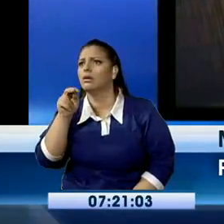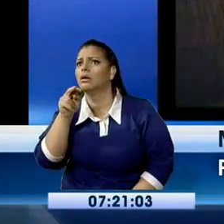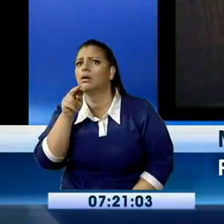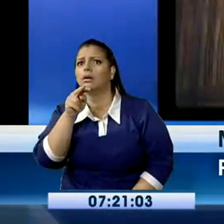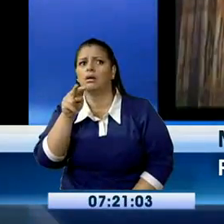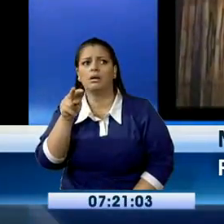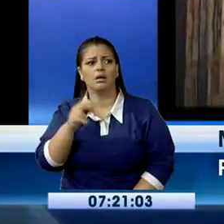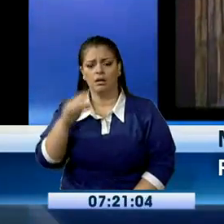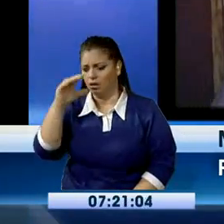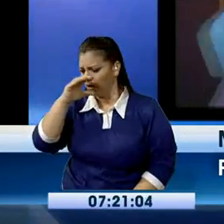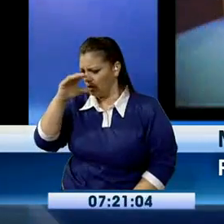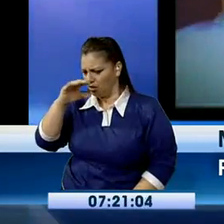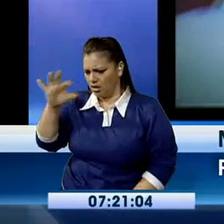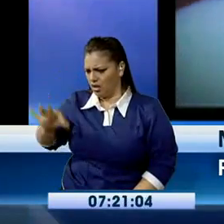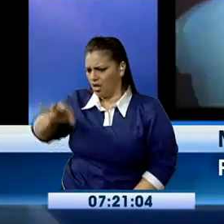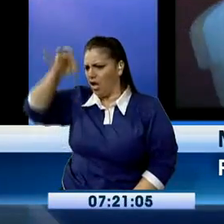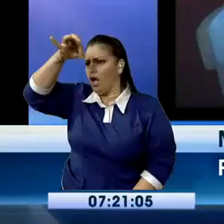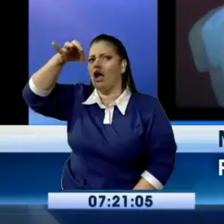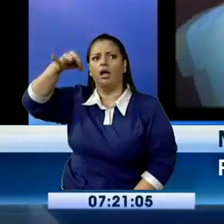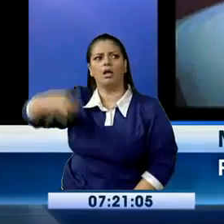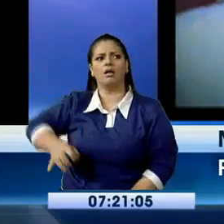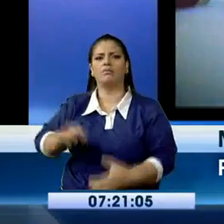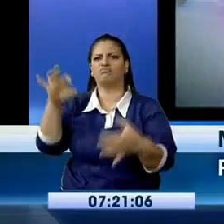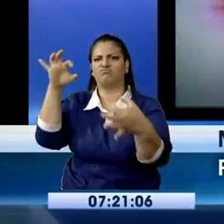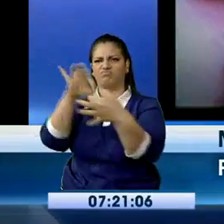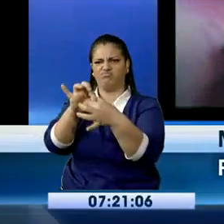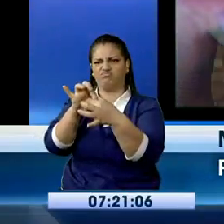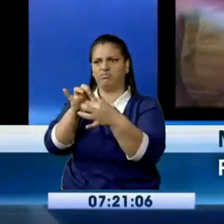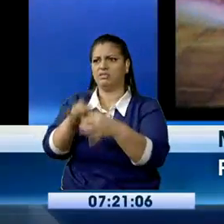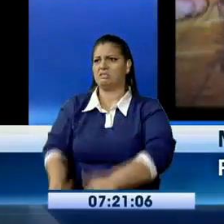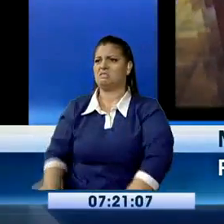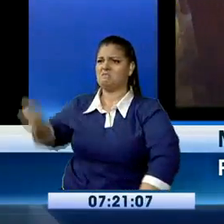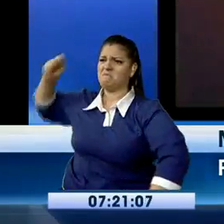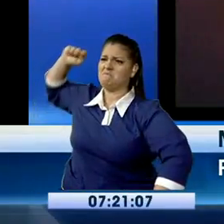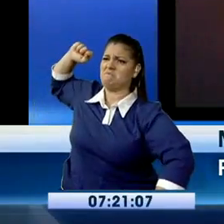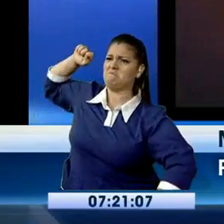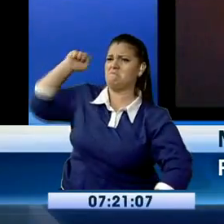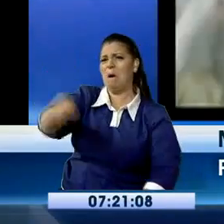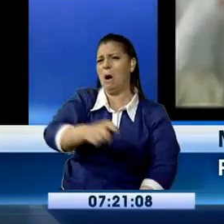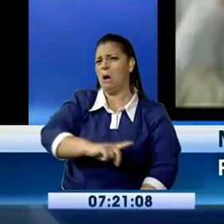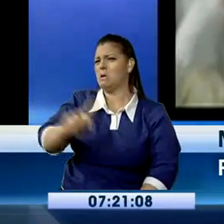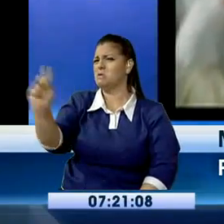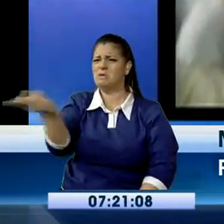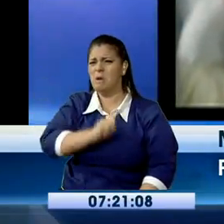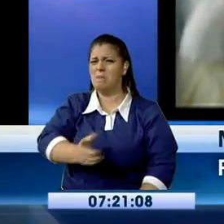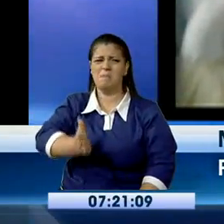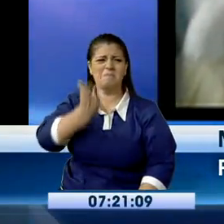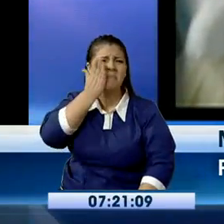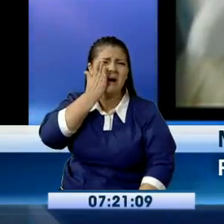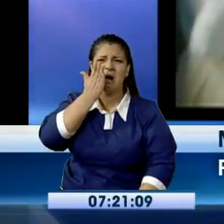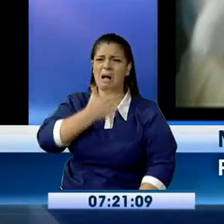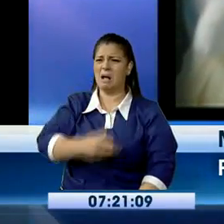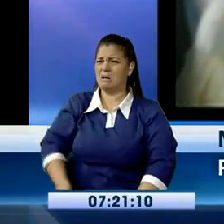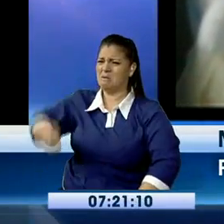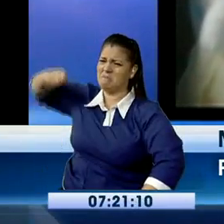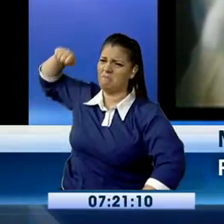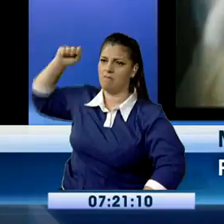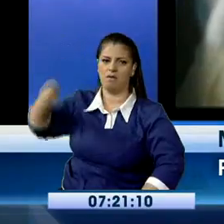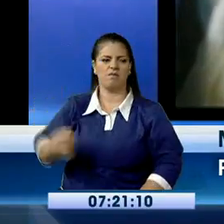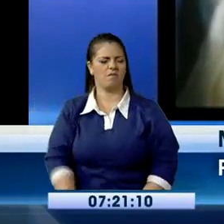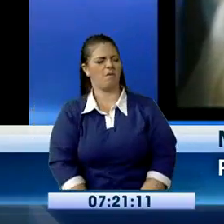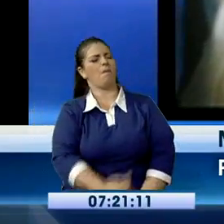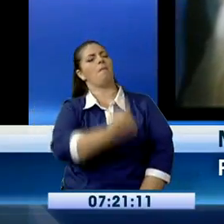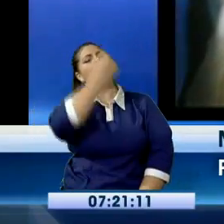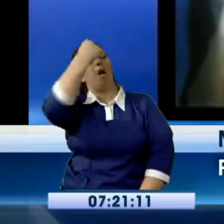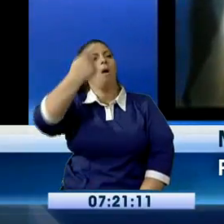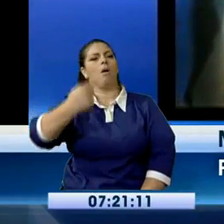un candado en la cabeza a él, que por ese motivo él no la terminó de matar. Y ahí él la suelta y ella sale pidiendo auxilio afuera. Y ahí